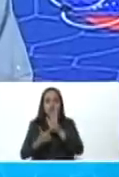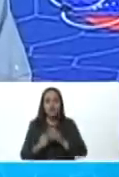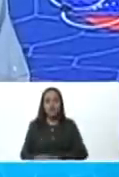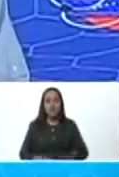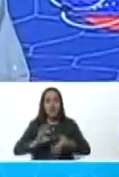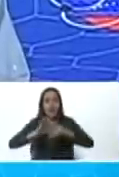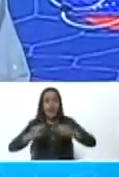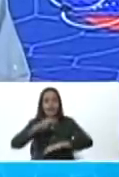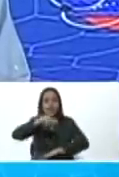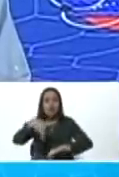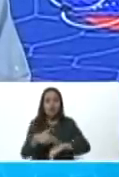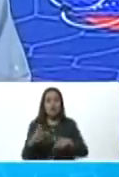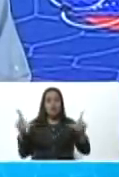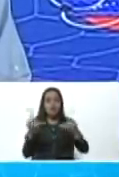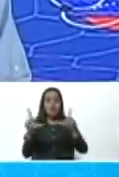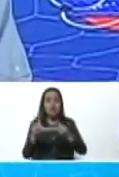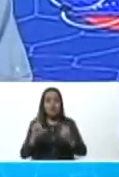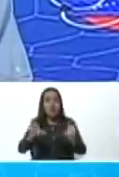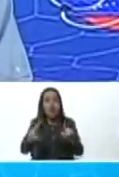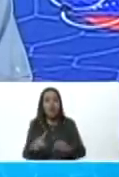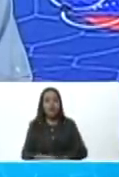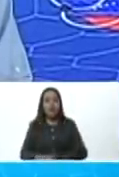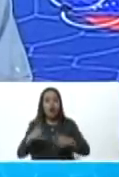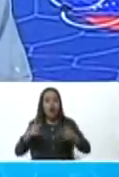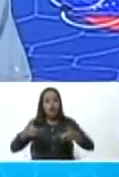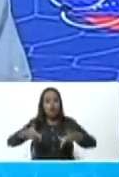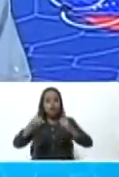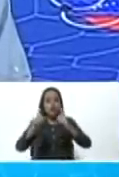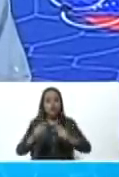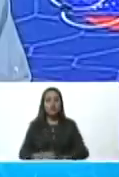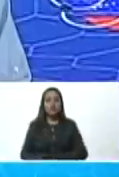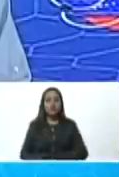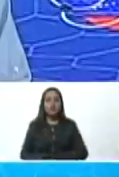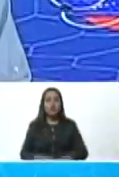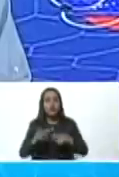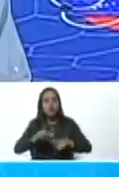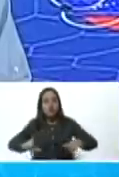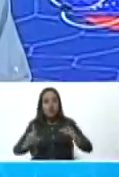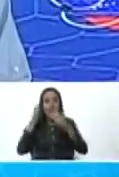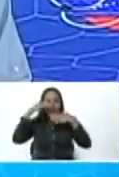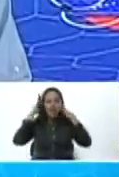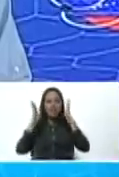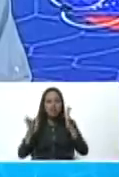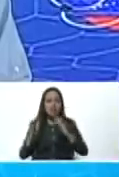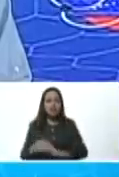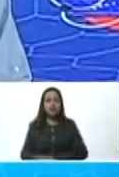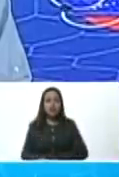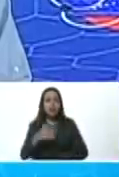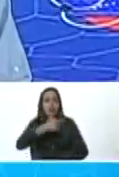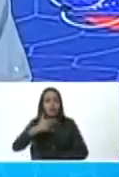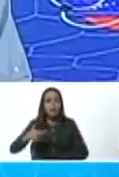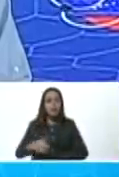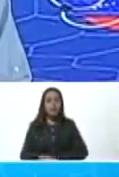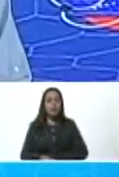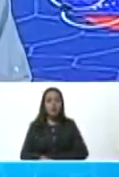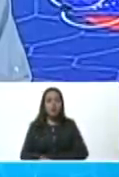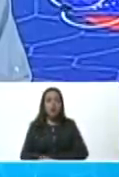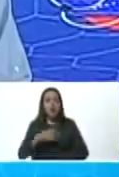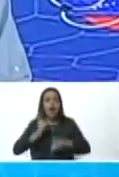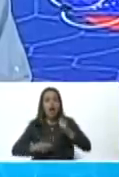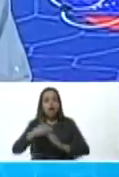cadena nacional de radio y televisión la inauguración de este centro de atención para personas con